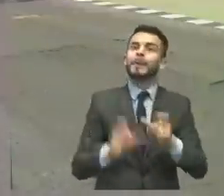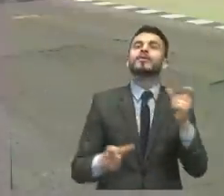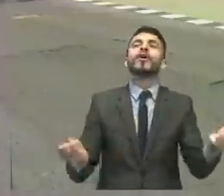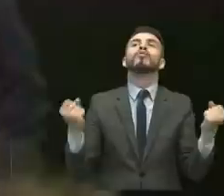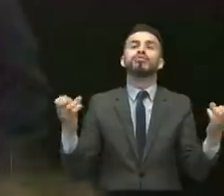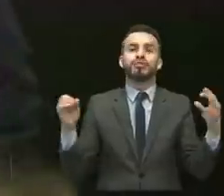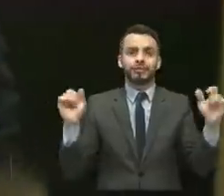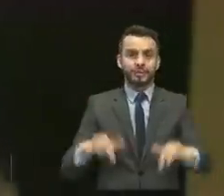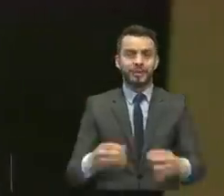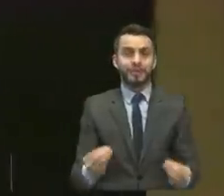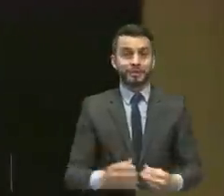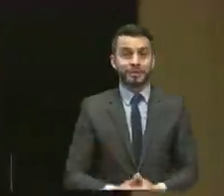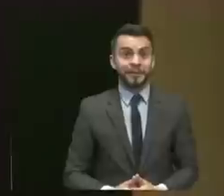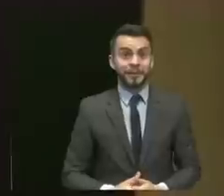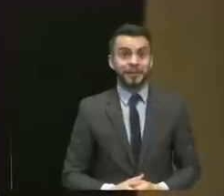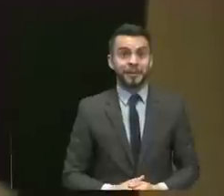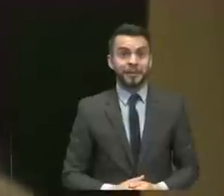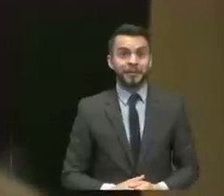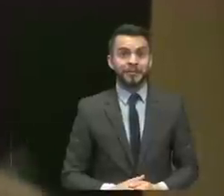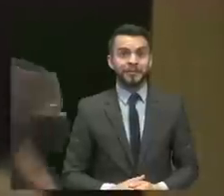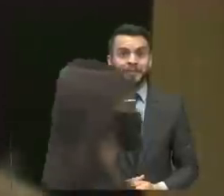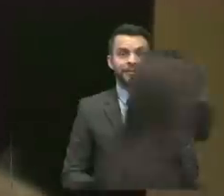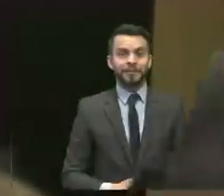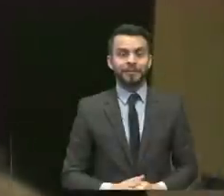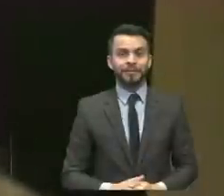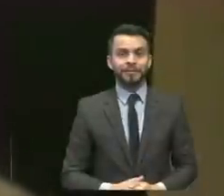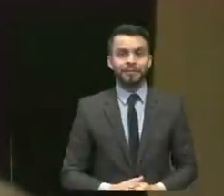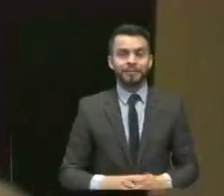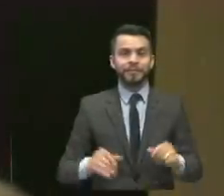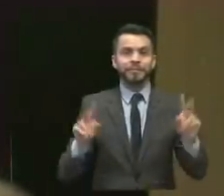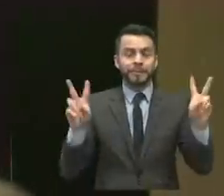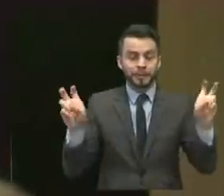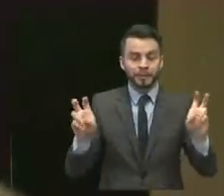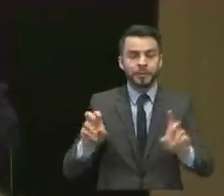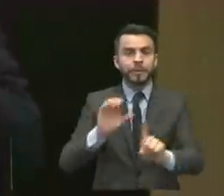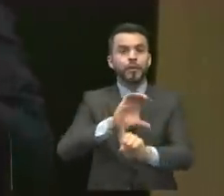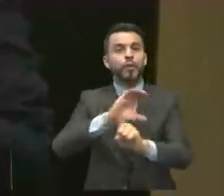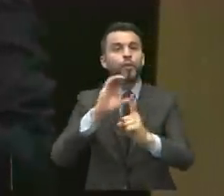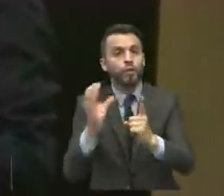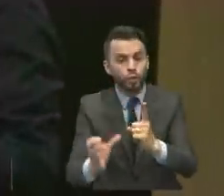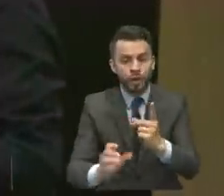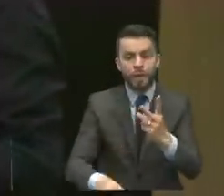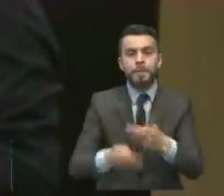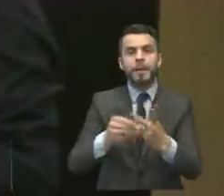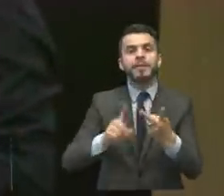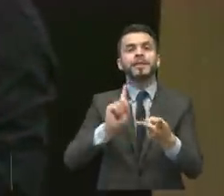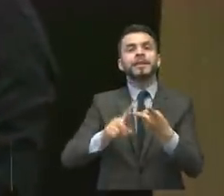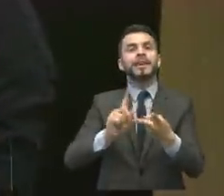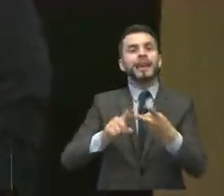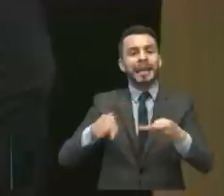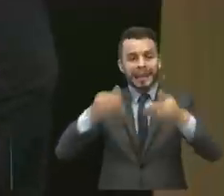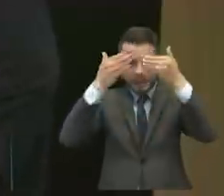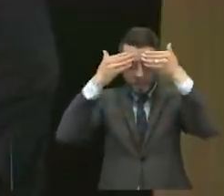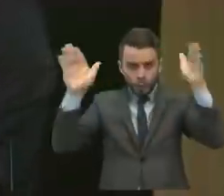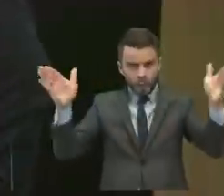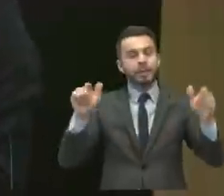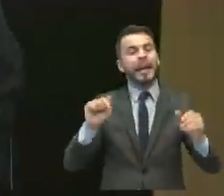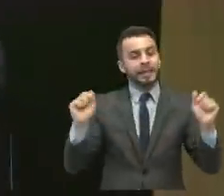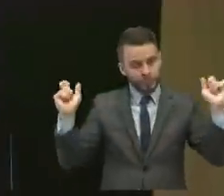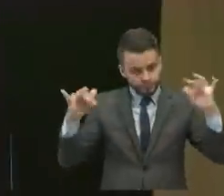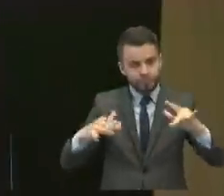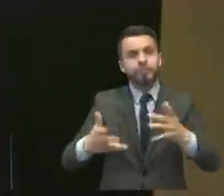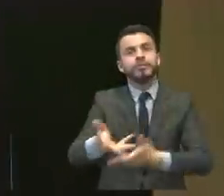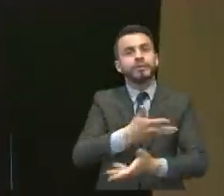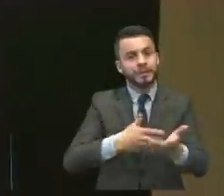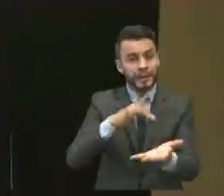Ese sí que es un sitio cultural y democráticamente intensamente usado. Seguramente